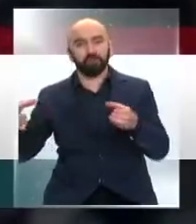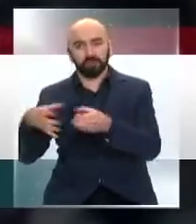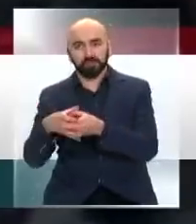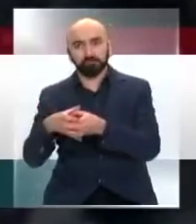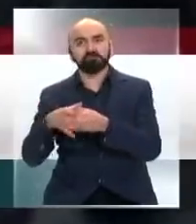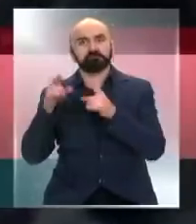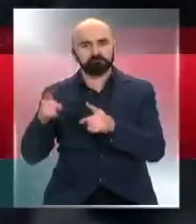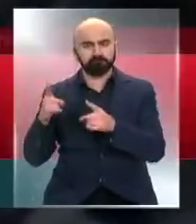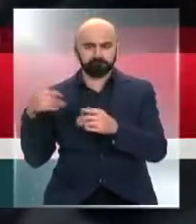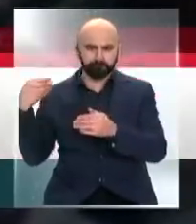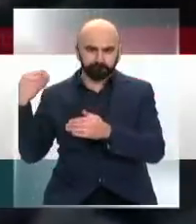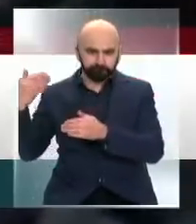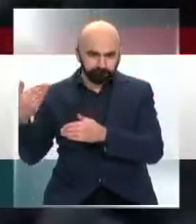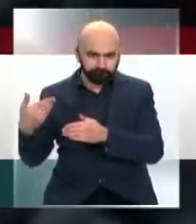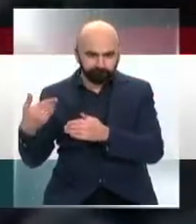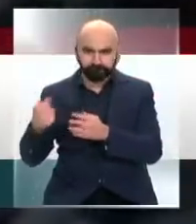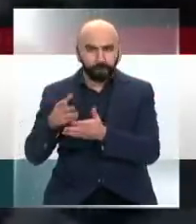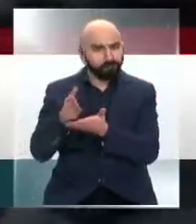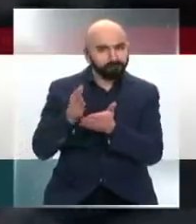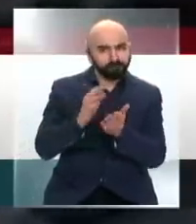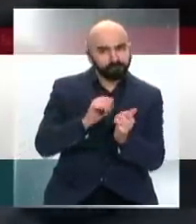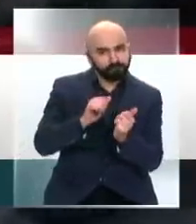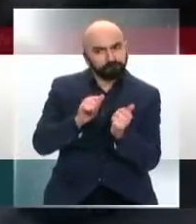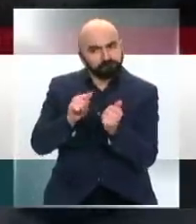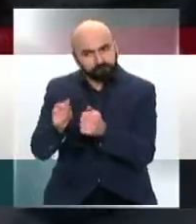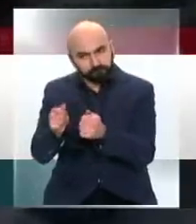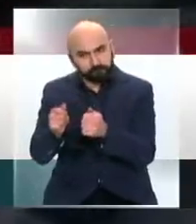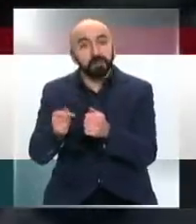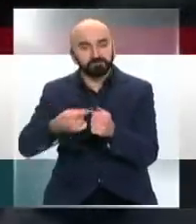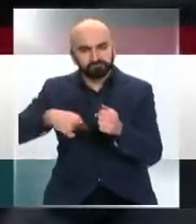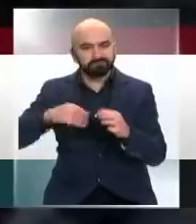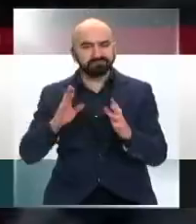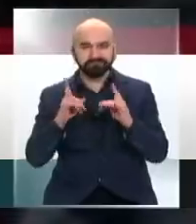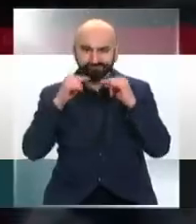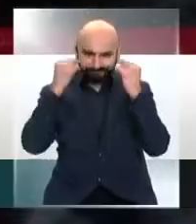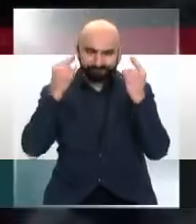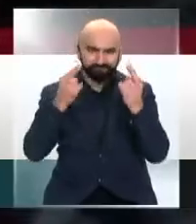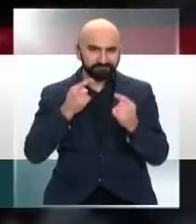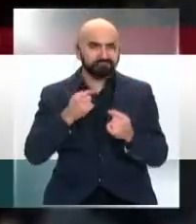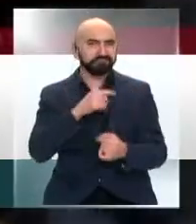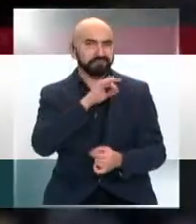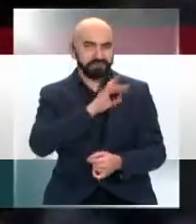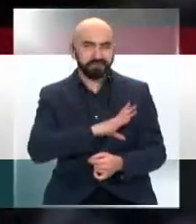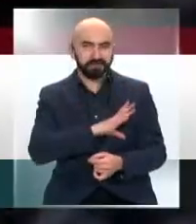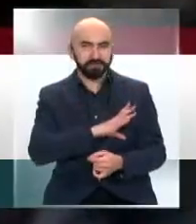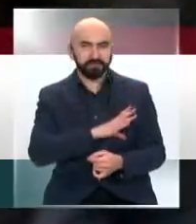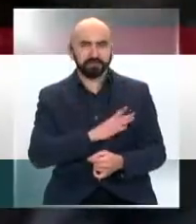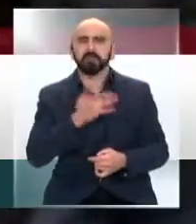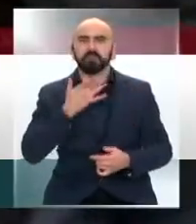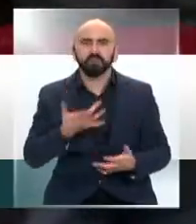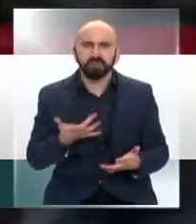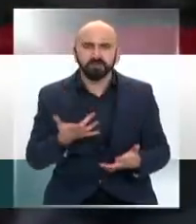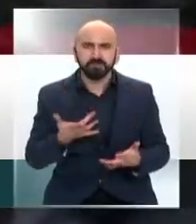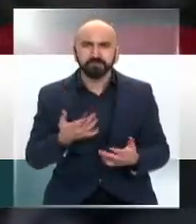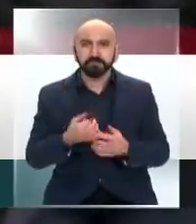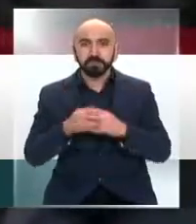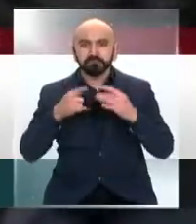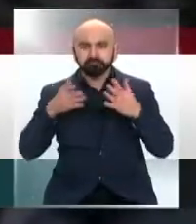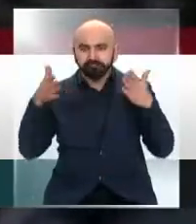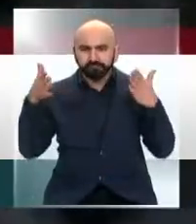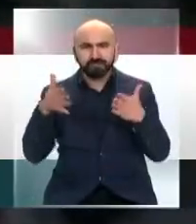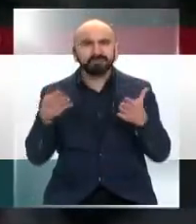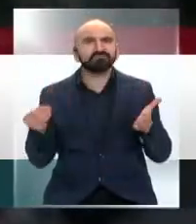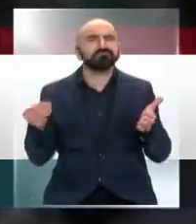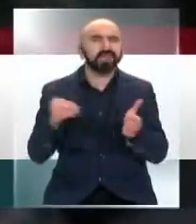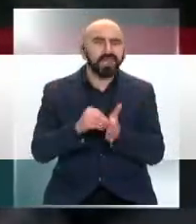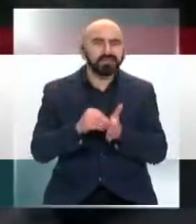es un motivo de alegría para el pueblo chileno. Es que no estamos concentrando poder,